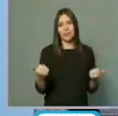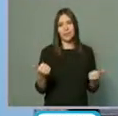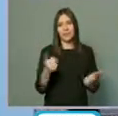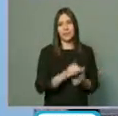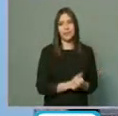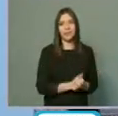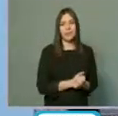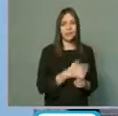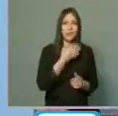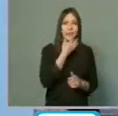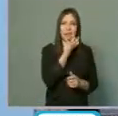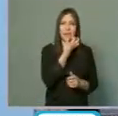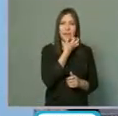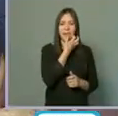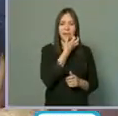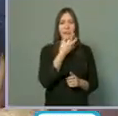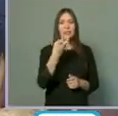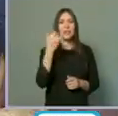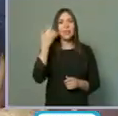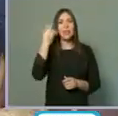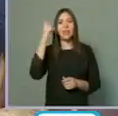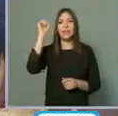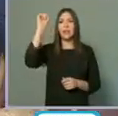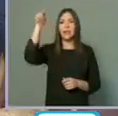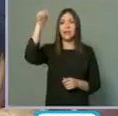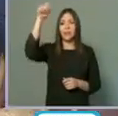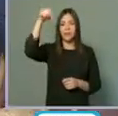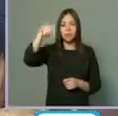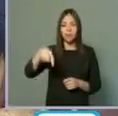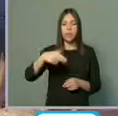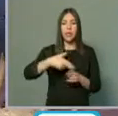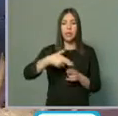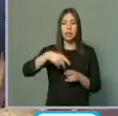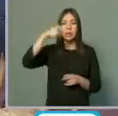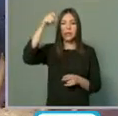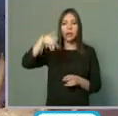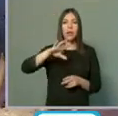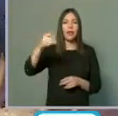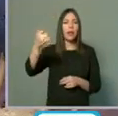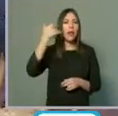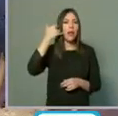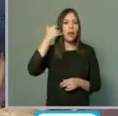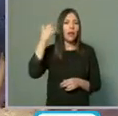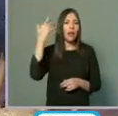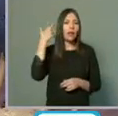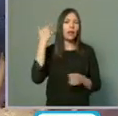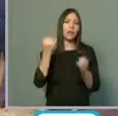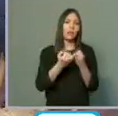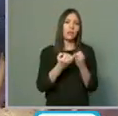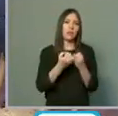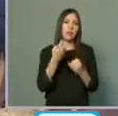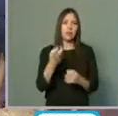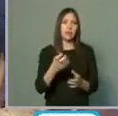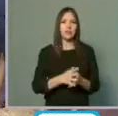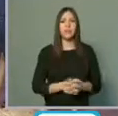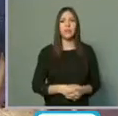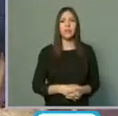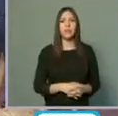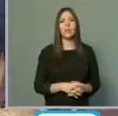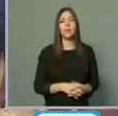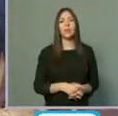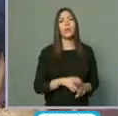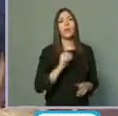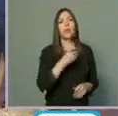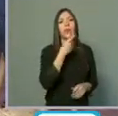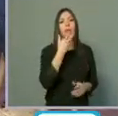daba tono el teléfono público, ¿no? Ya se volvió una frase coloquial y no sabemos ni siquiera el origen. O como cuando te dicen atención o